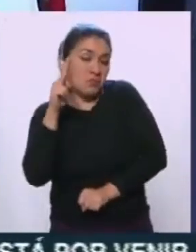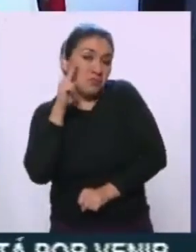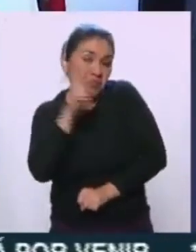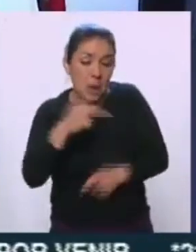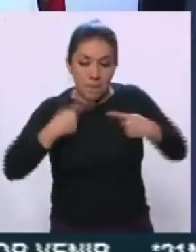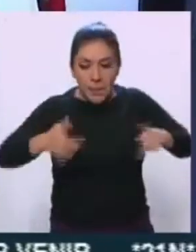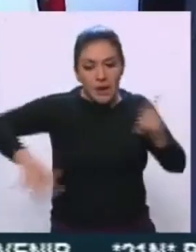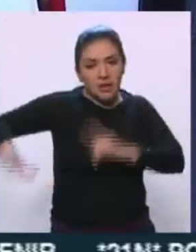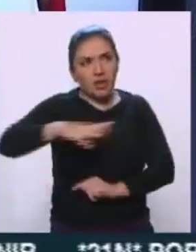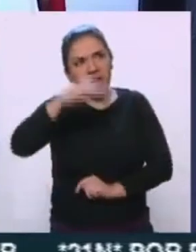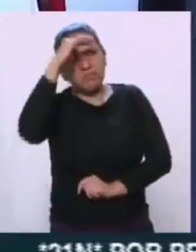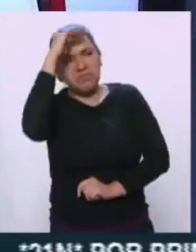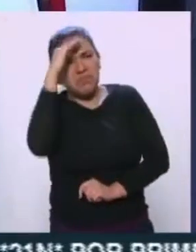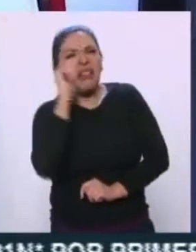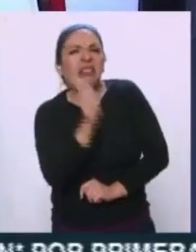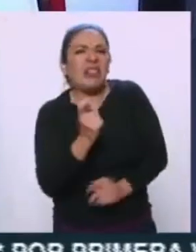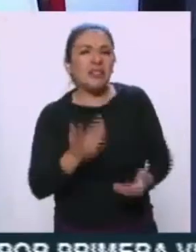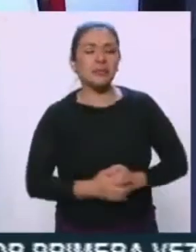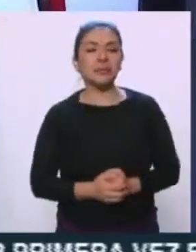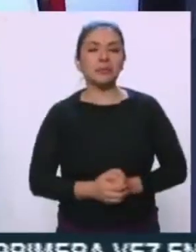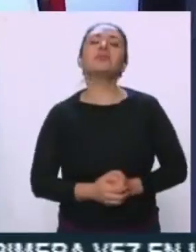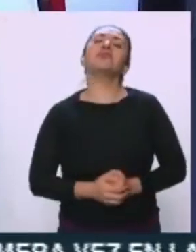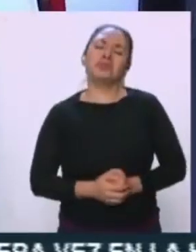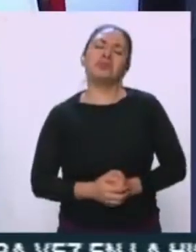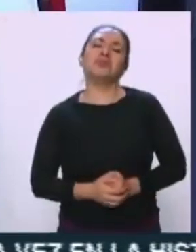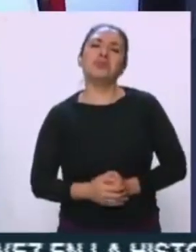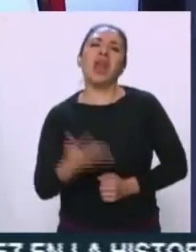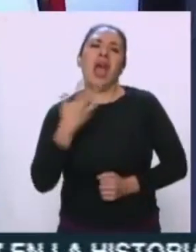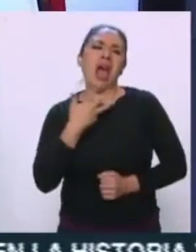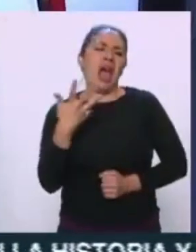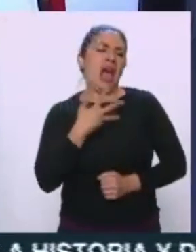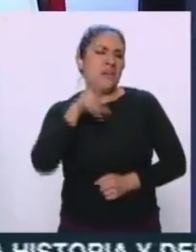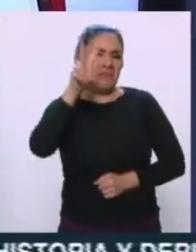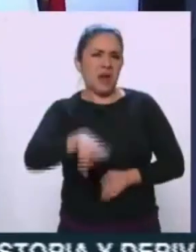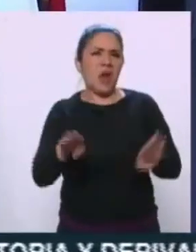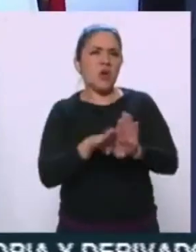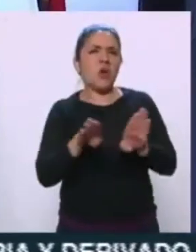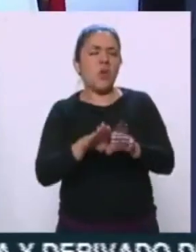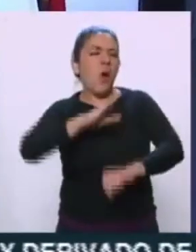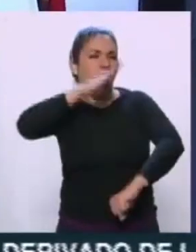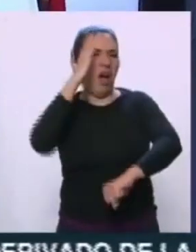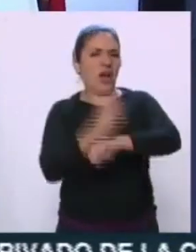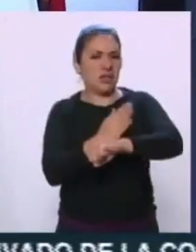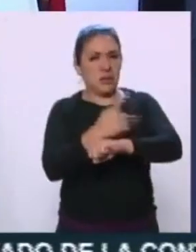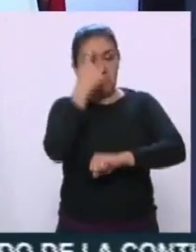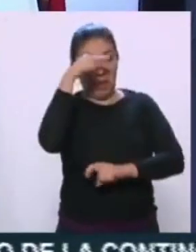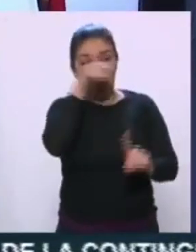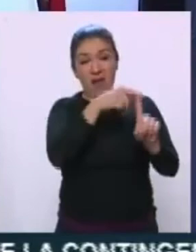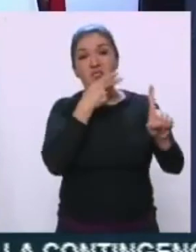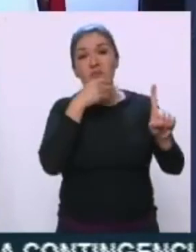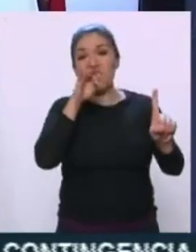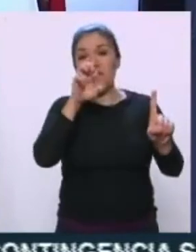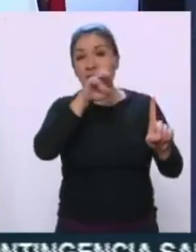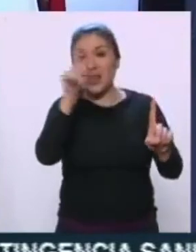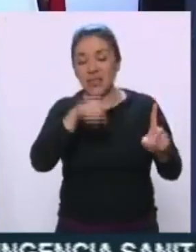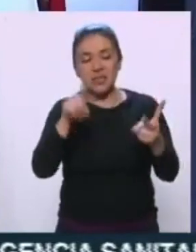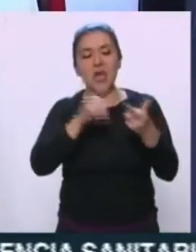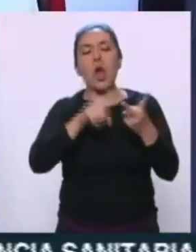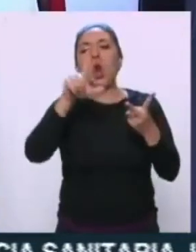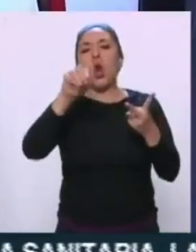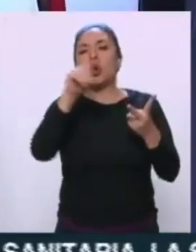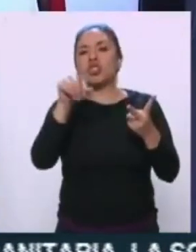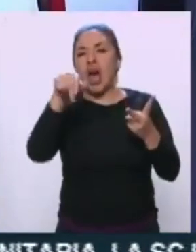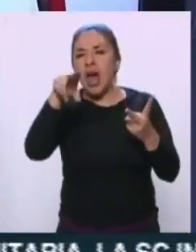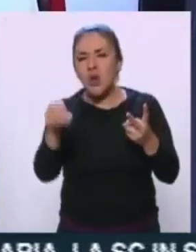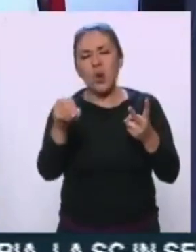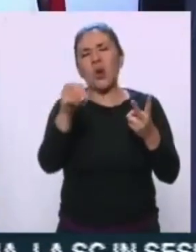parte de la ciudadanía? Sí, ha habido una condena a Ferriz, a Lozano, a